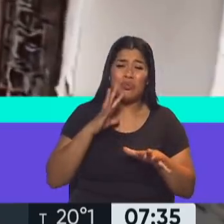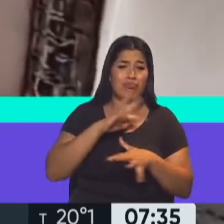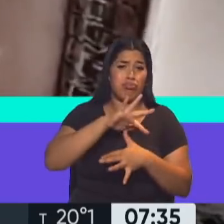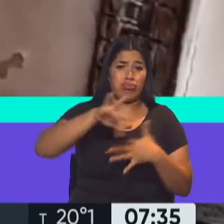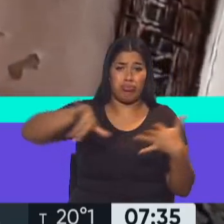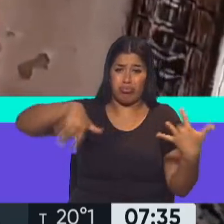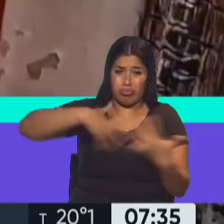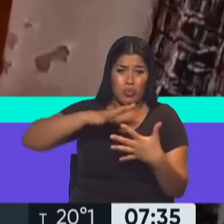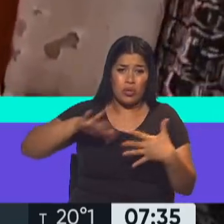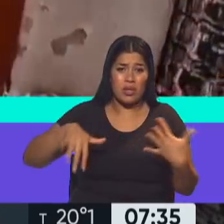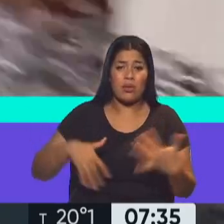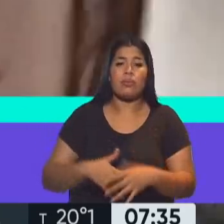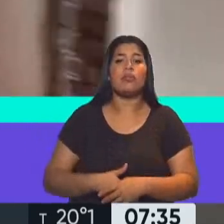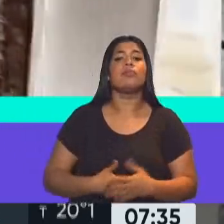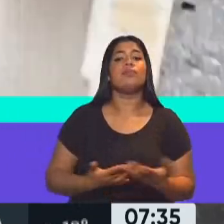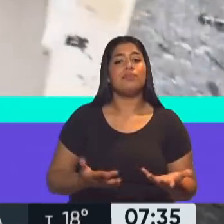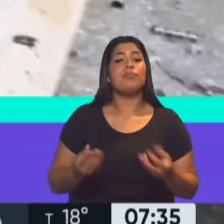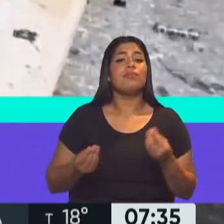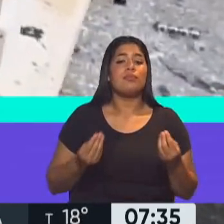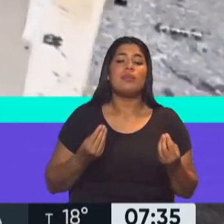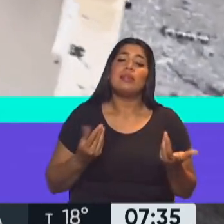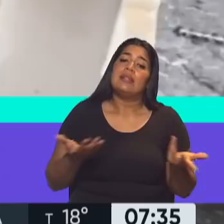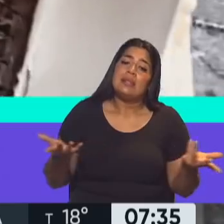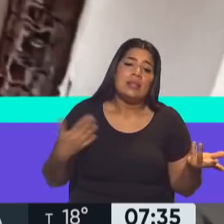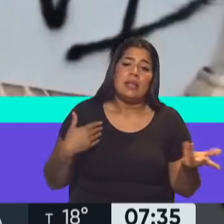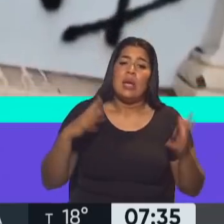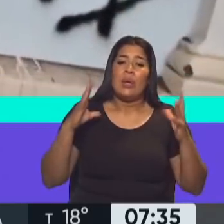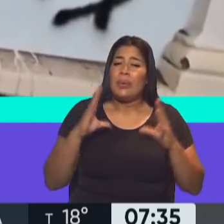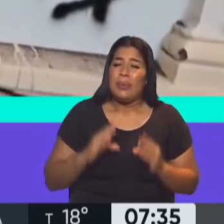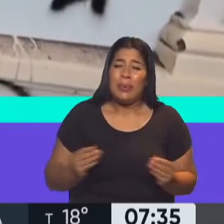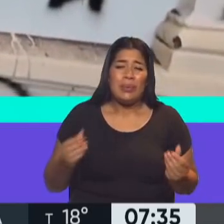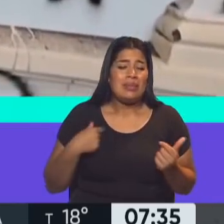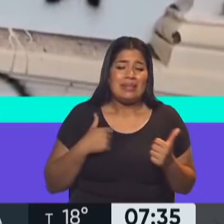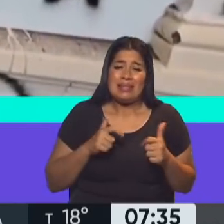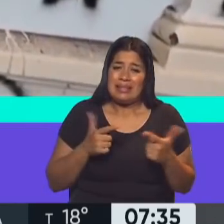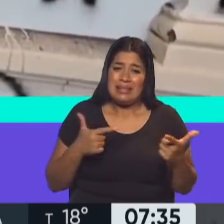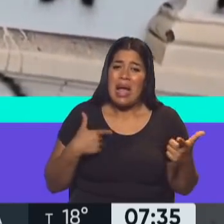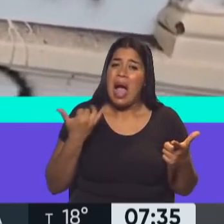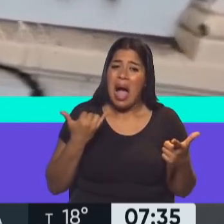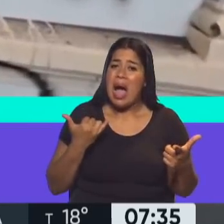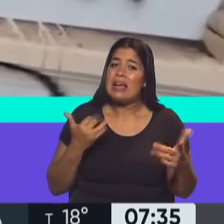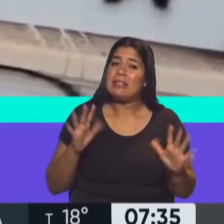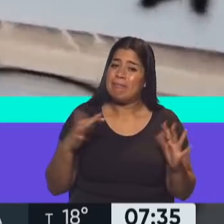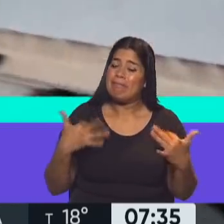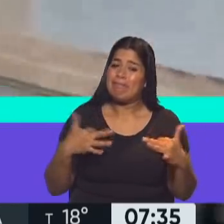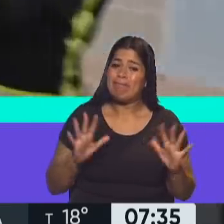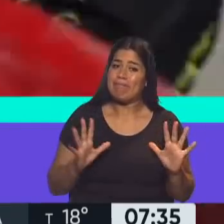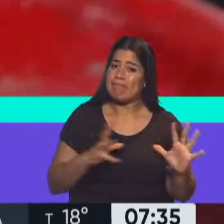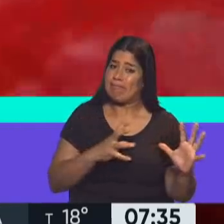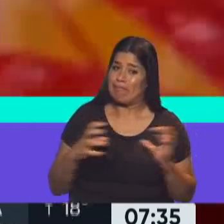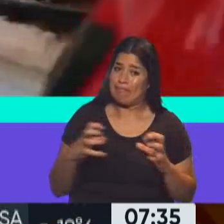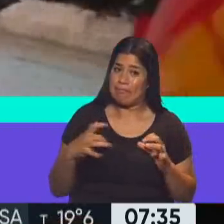en el sentido de que, bueno, el gobierno no ha puesto paños fríos a toda esta situación de extrema tensión, ¿no? Que nosotros prevíamos desde